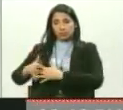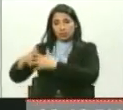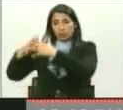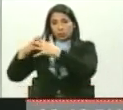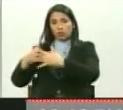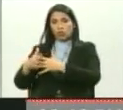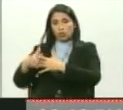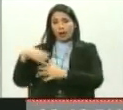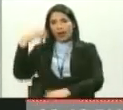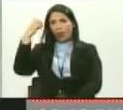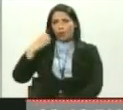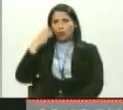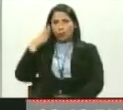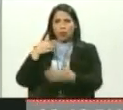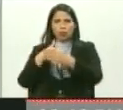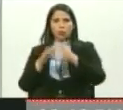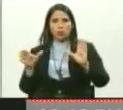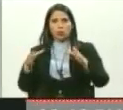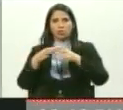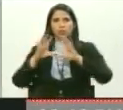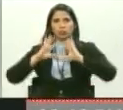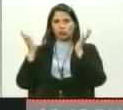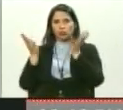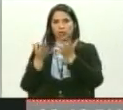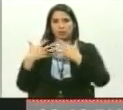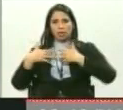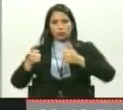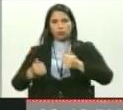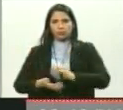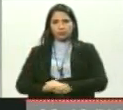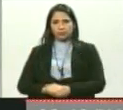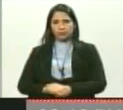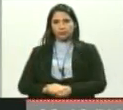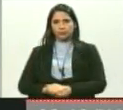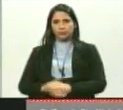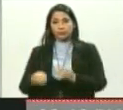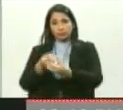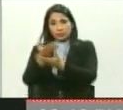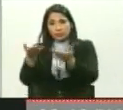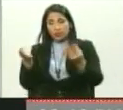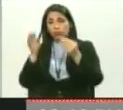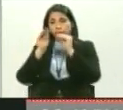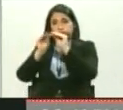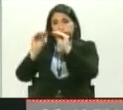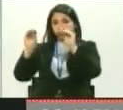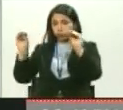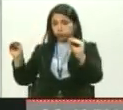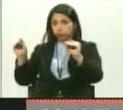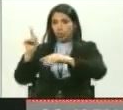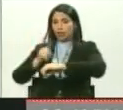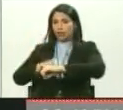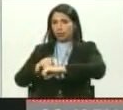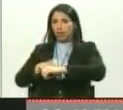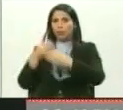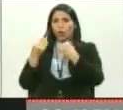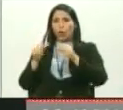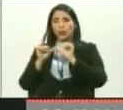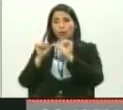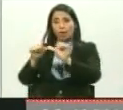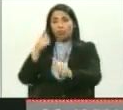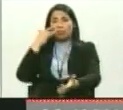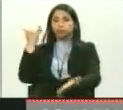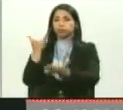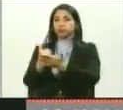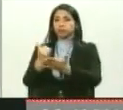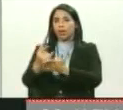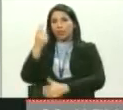contra la Organización Mundial de la Salud, ellos alertaron a tiempo, como ha quedado verificado el